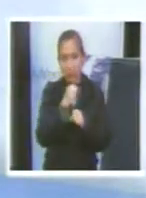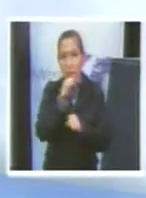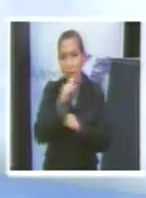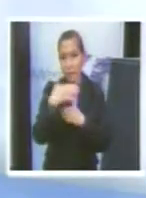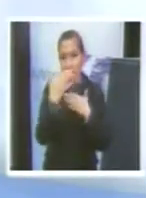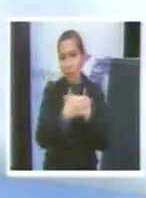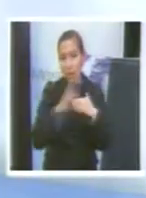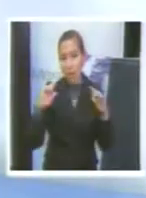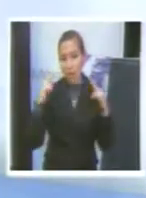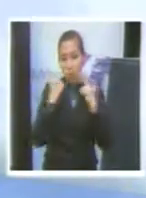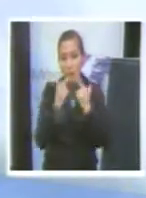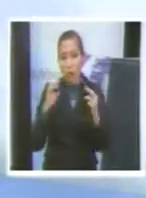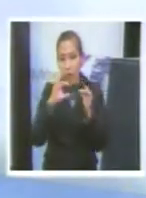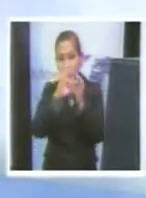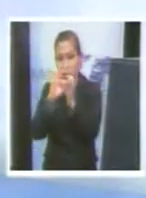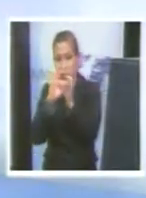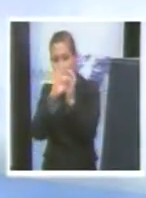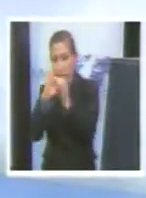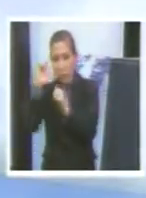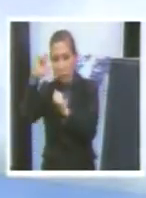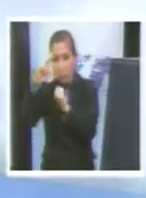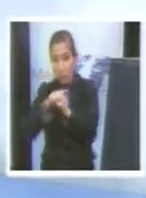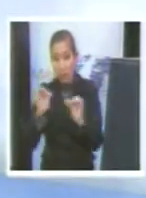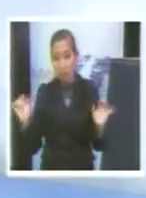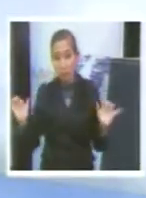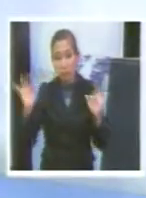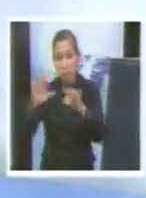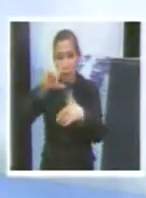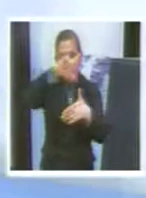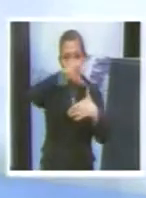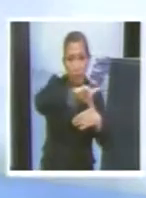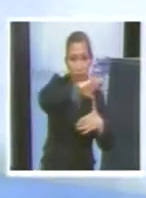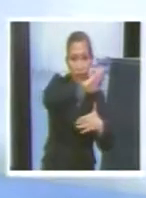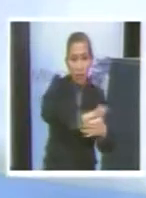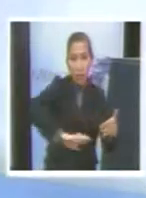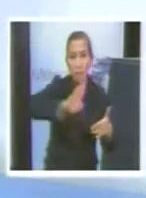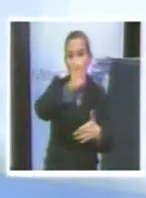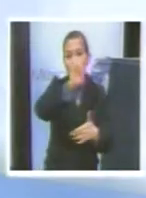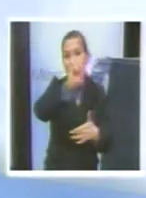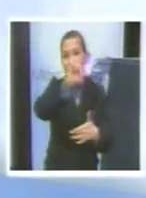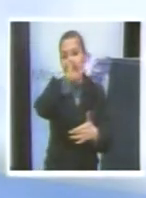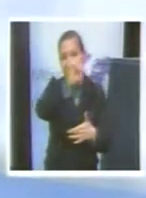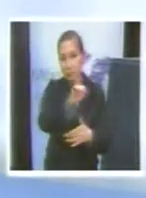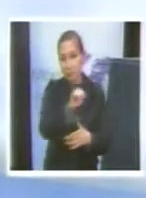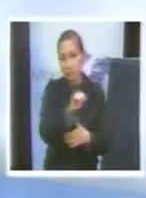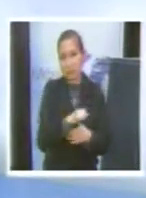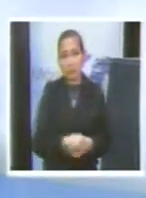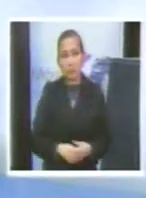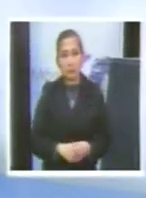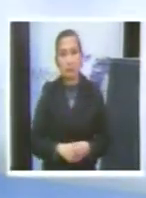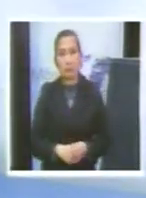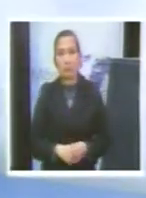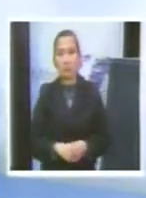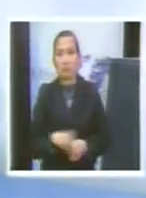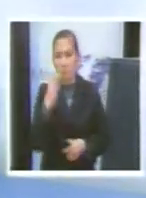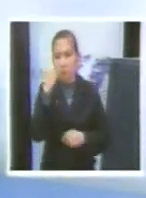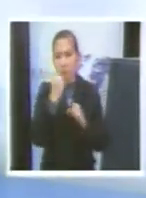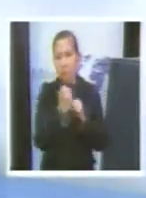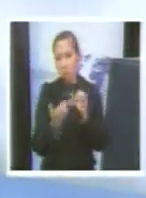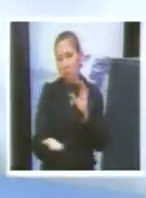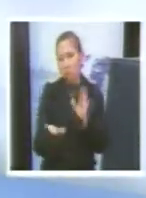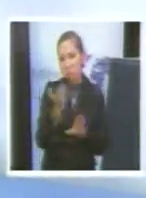tendremos una cumbre Unión Europea América Latina en Bruselas. Hace